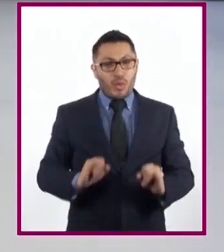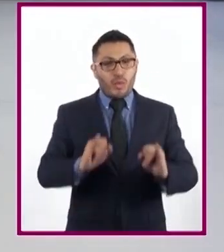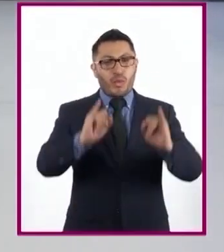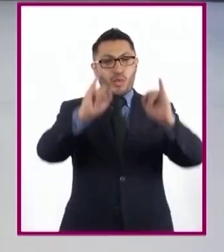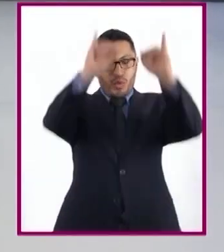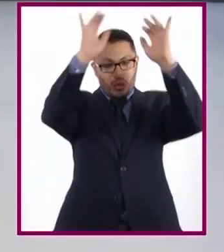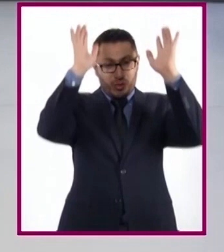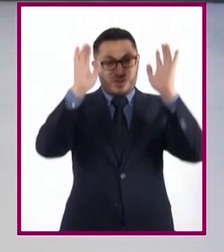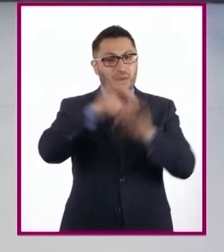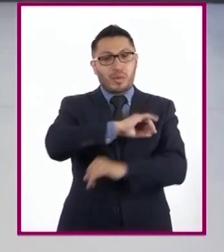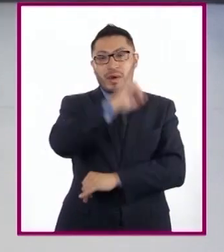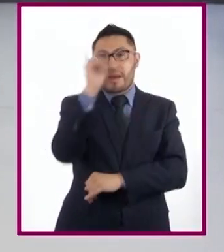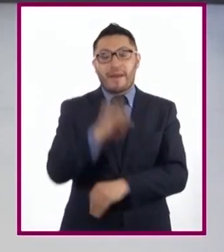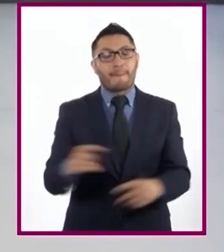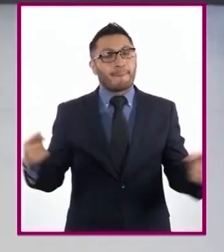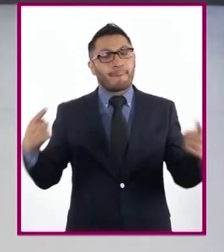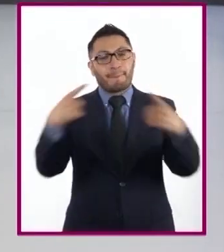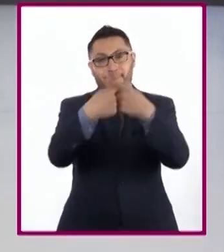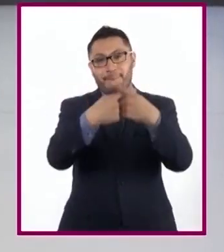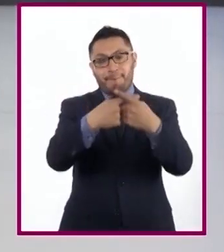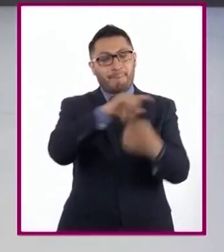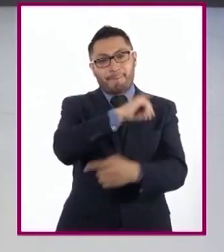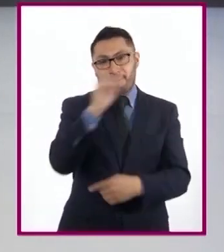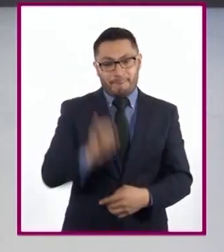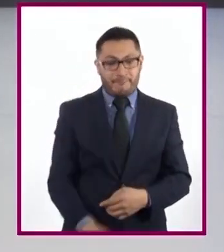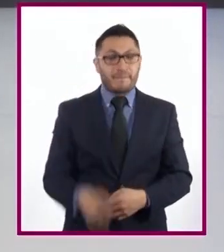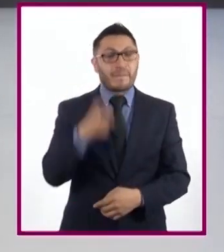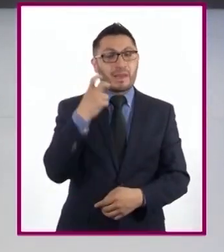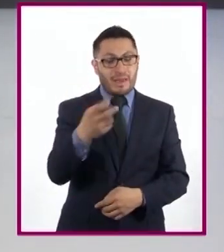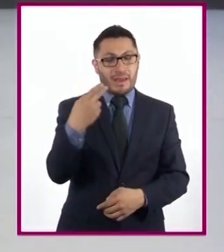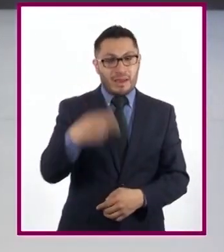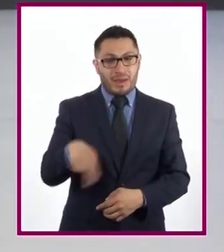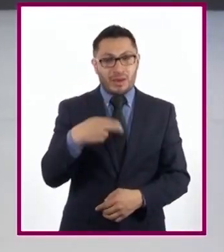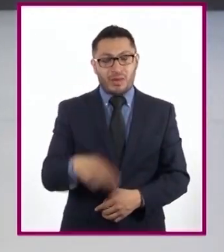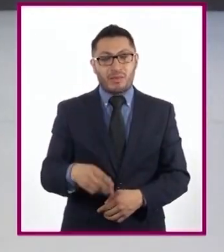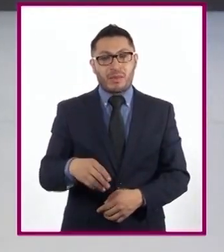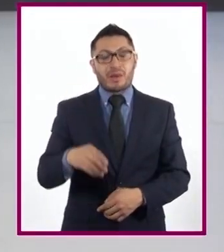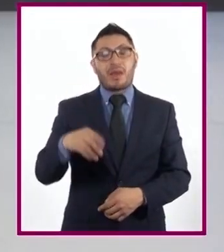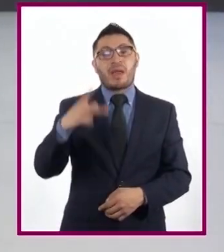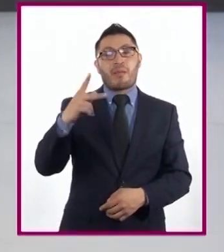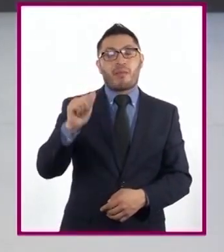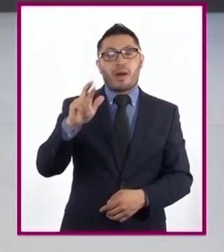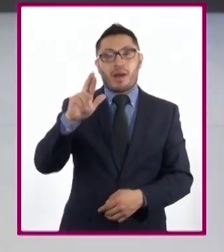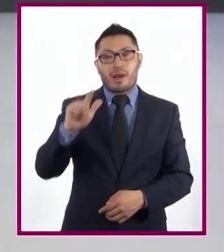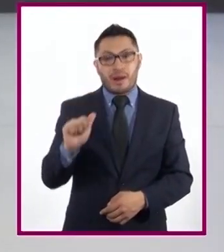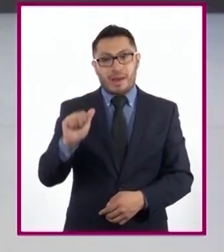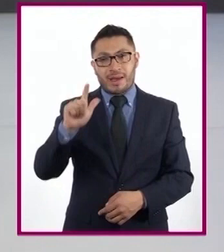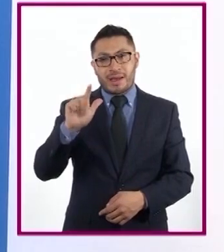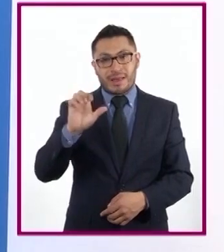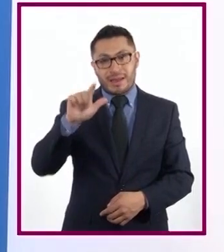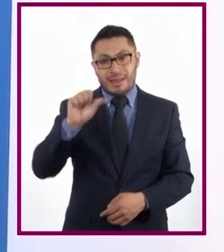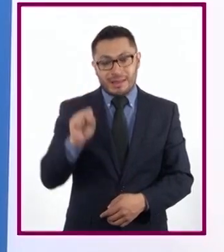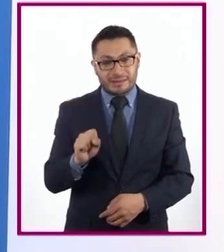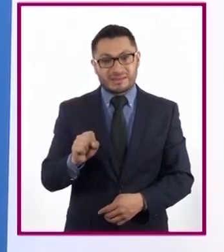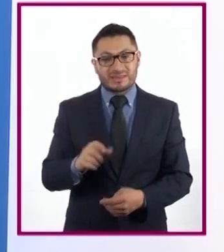infinito, nunca se cruzan. De ahí que reciban el nombre de barras paralelas de rehabilitación.